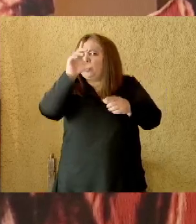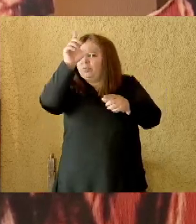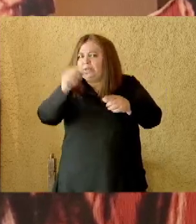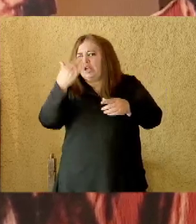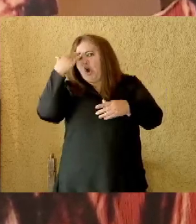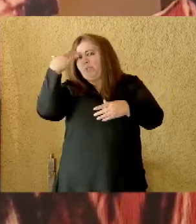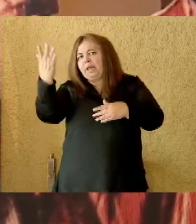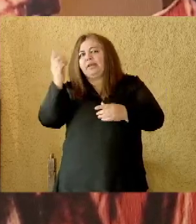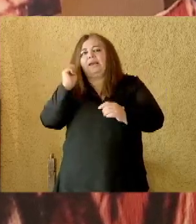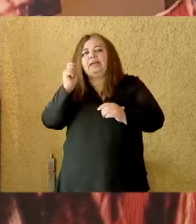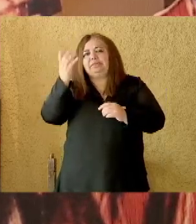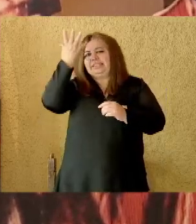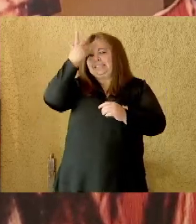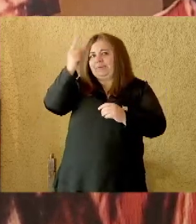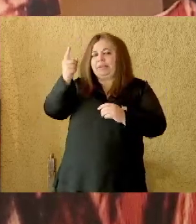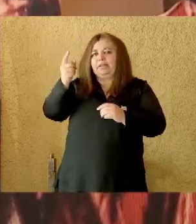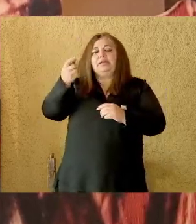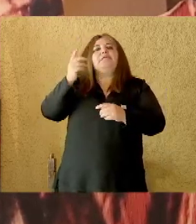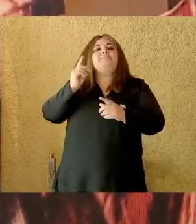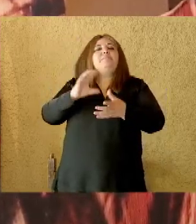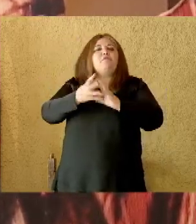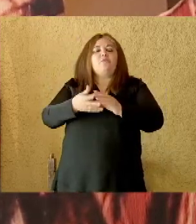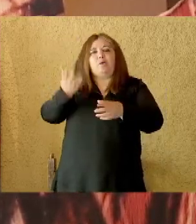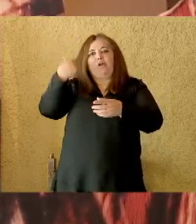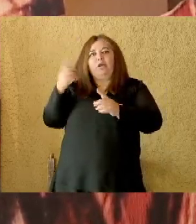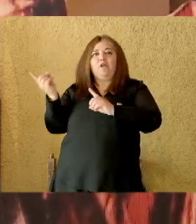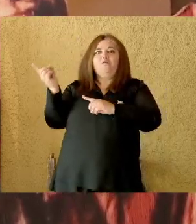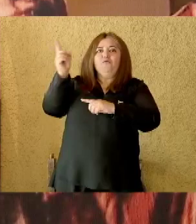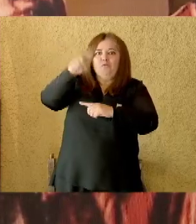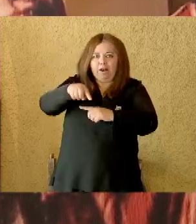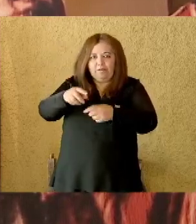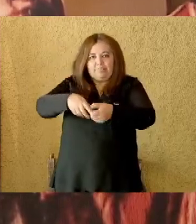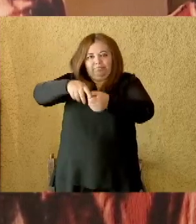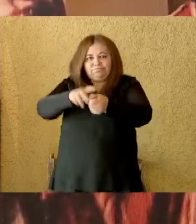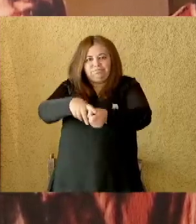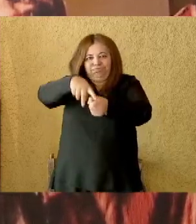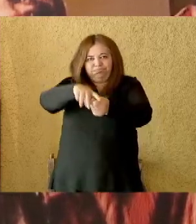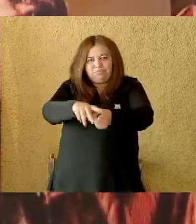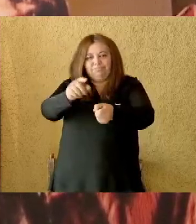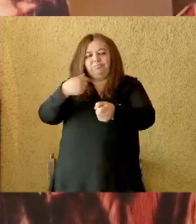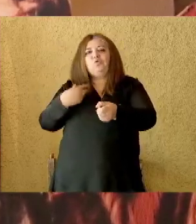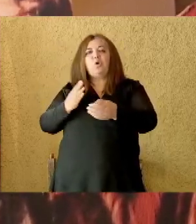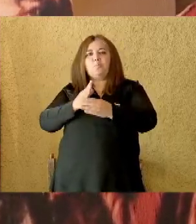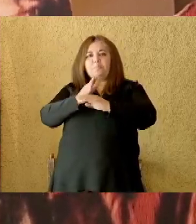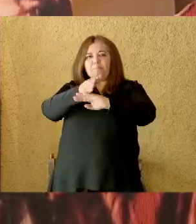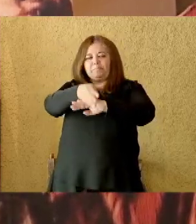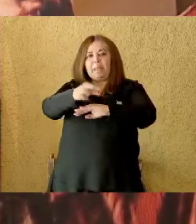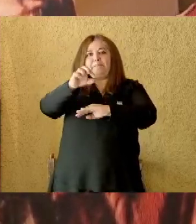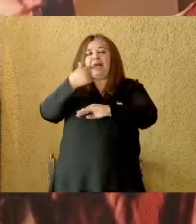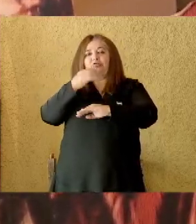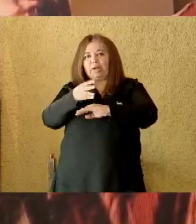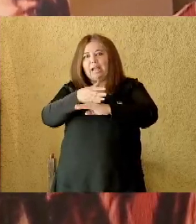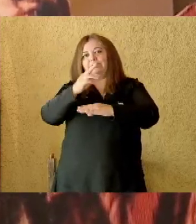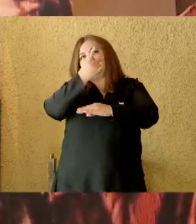Martín, representado como arriero, en lo que significaba la vuelta por el paso del Portillo. Compartimos a continuación cómo se vive este 25 de mayo,